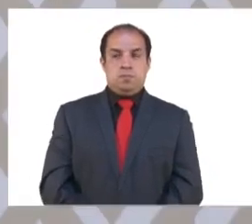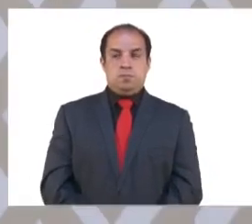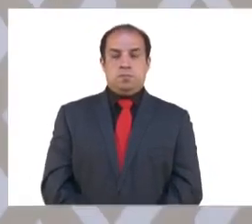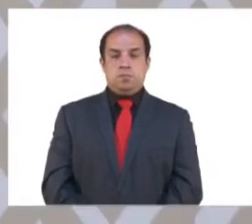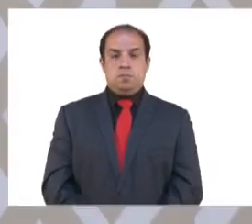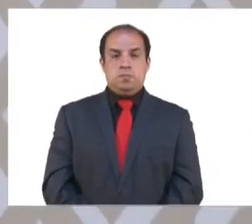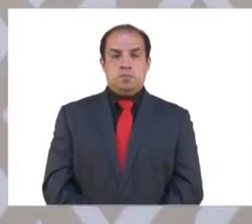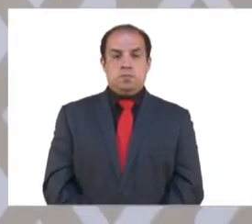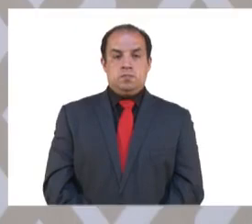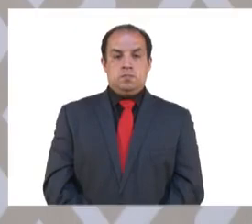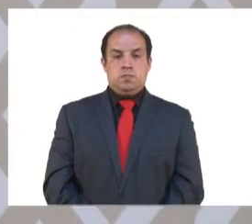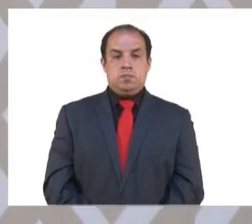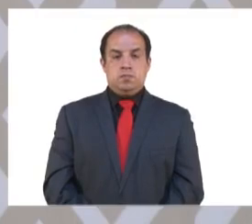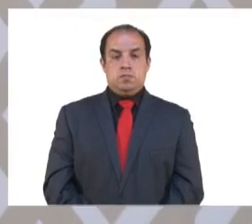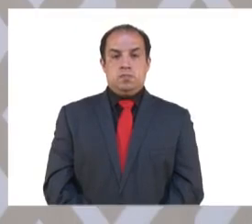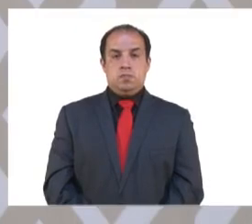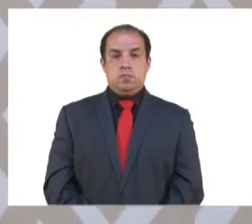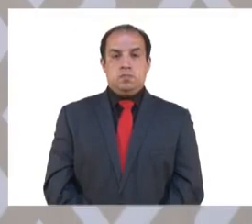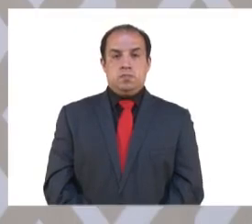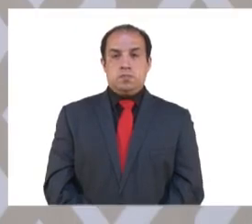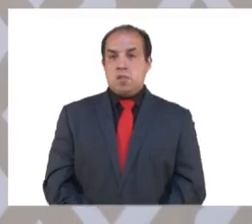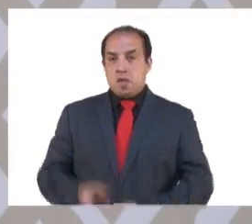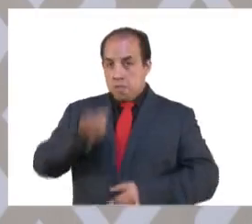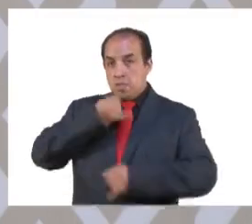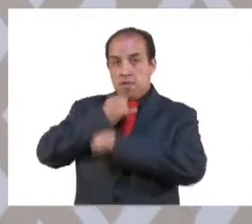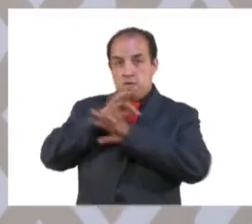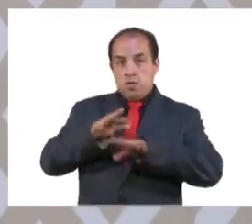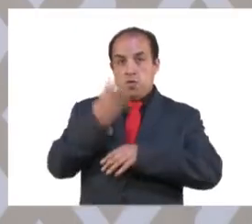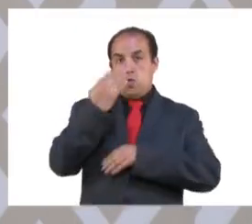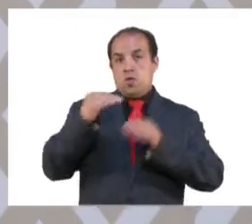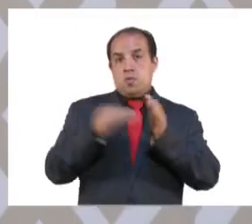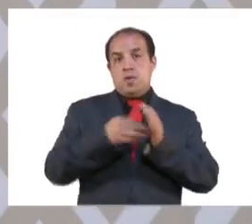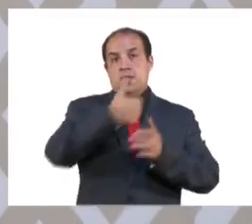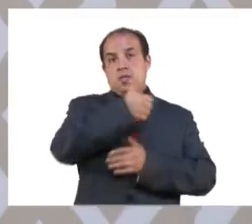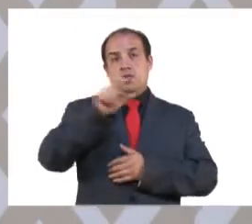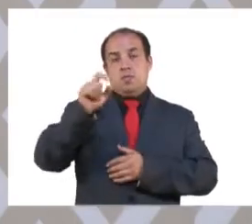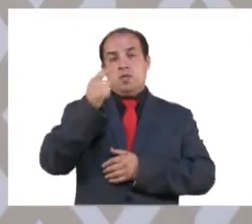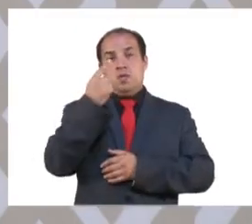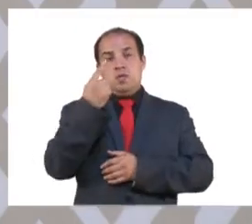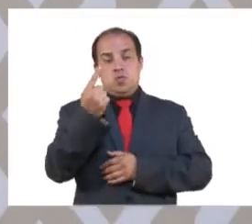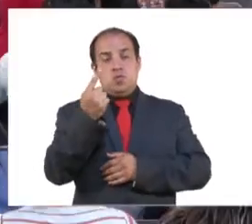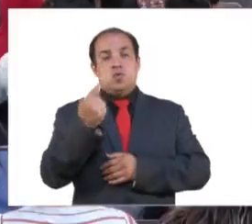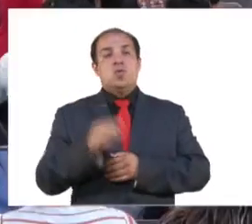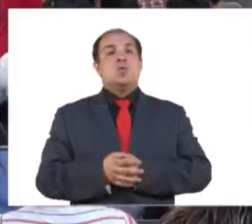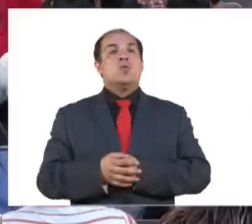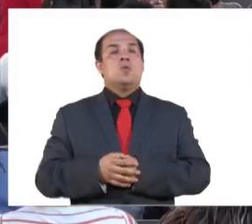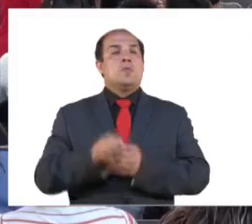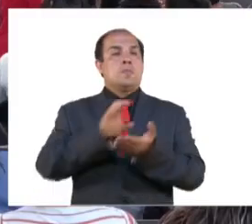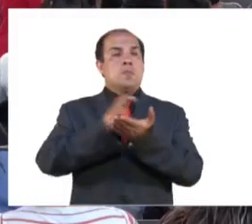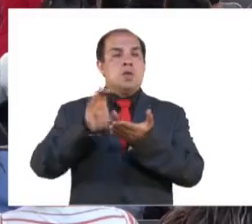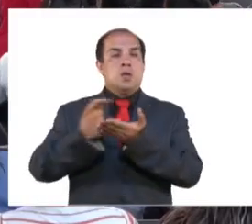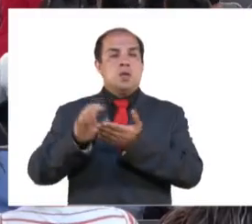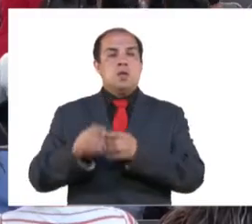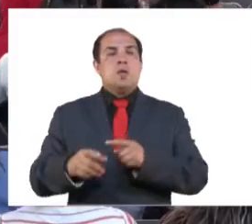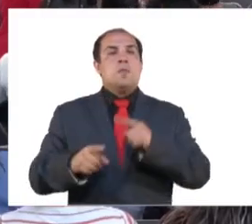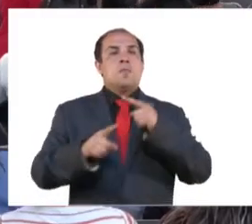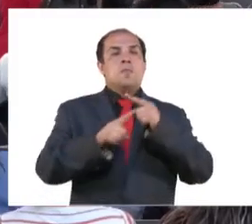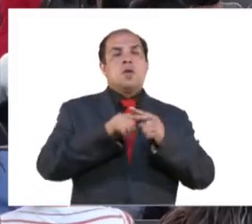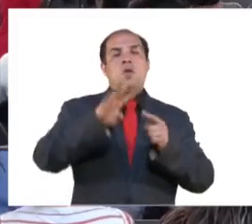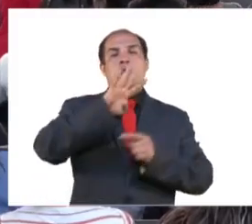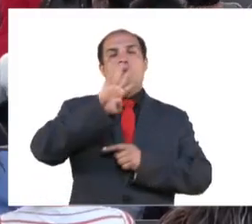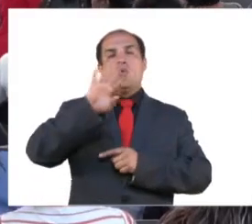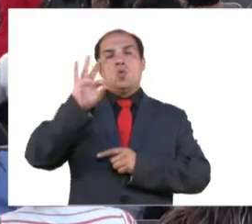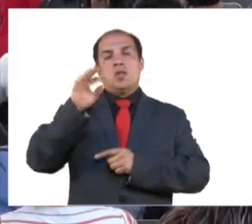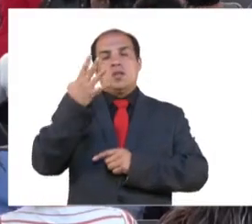y me están dando el el dato son cuatro mil seiscientos veintiún créditos por cuarenta y cinco millones ciento setenta y tres mil pesos